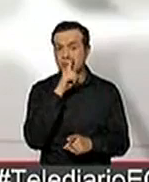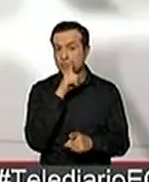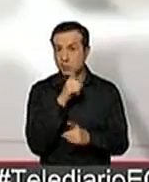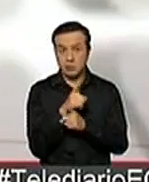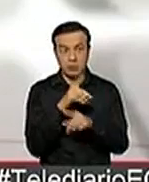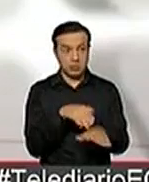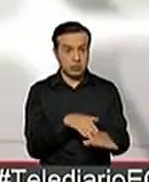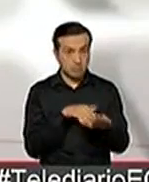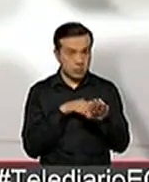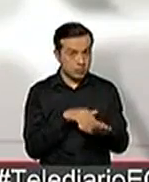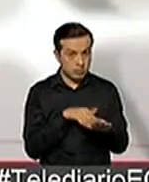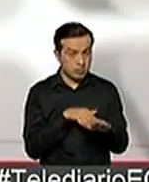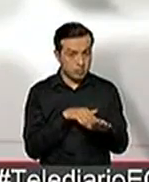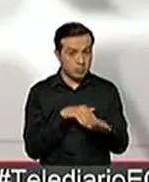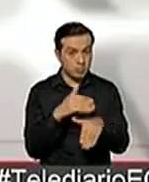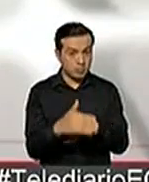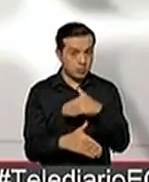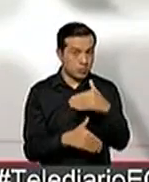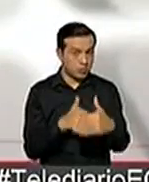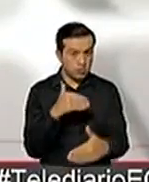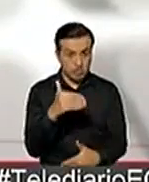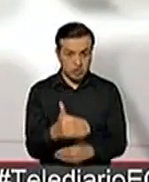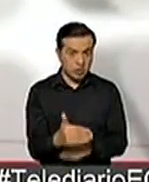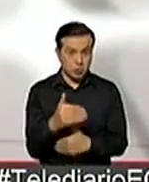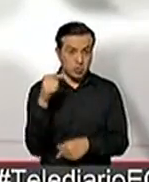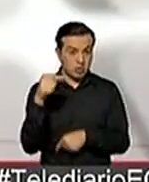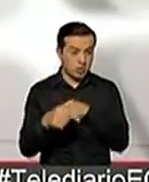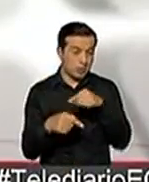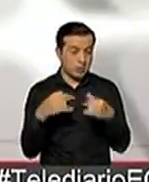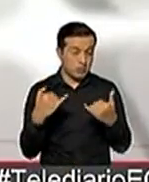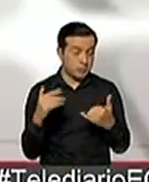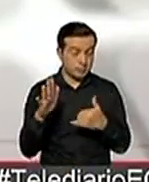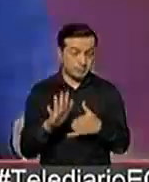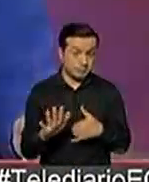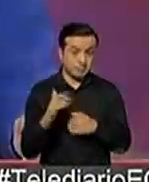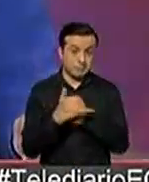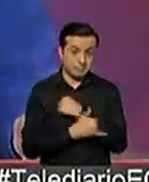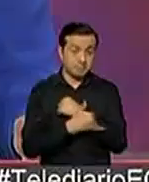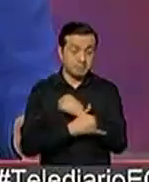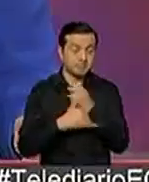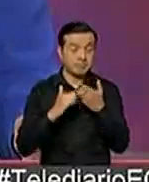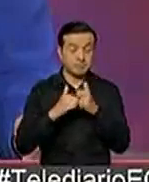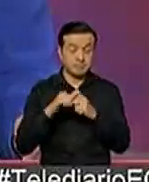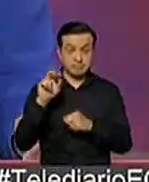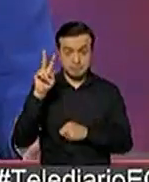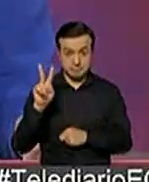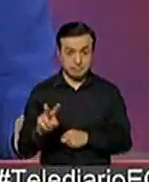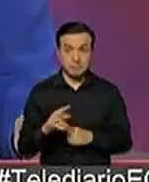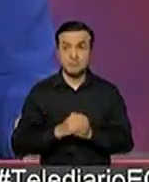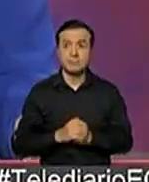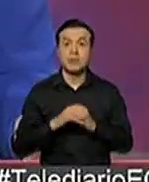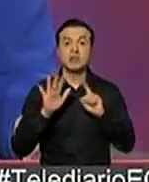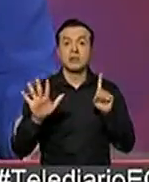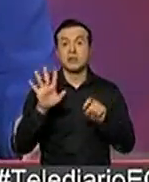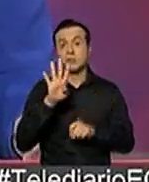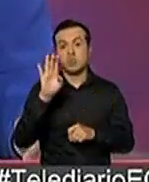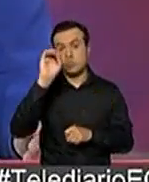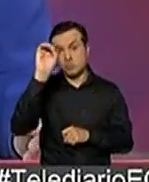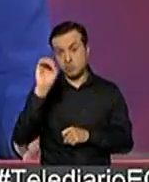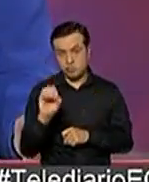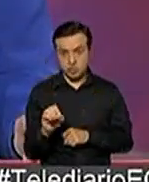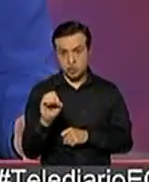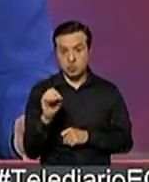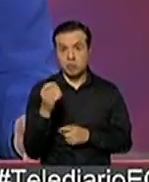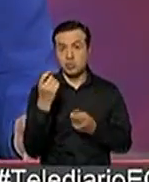dan un respaldo a este proceso dictatorial que lamentablemente está viviendo este país. Más temas. El 64% del monto